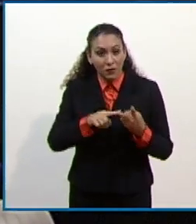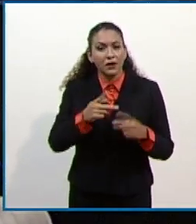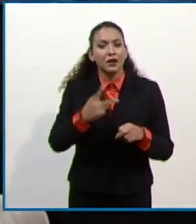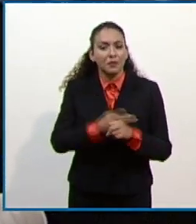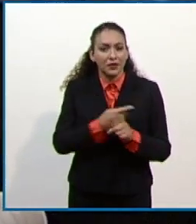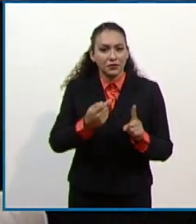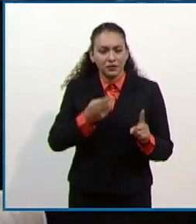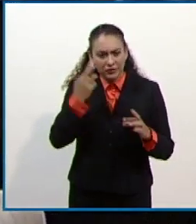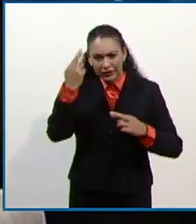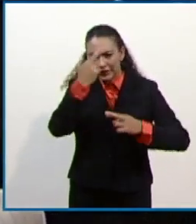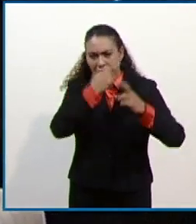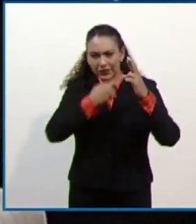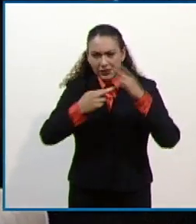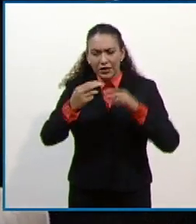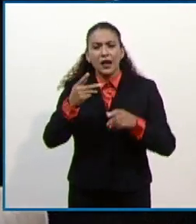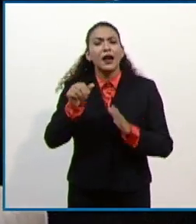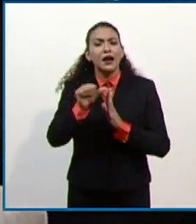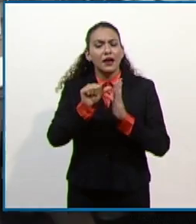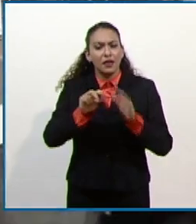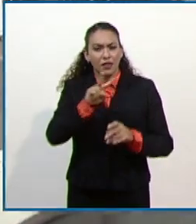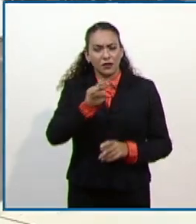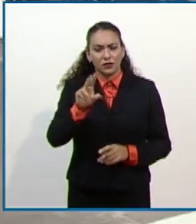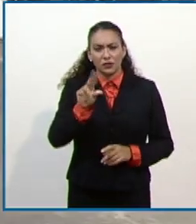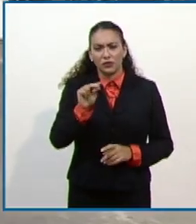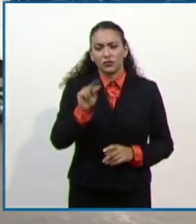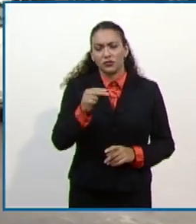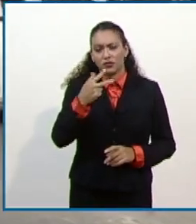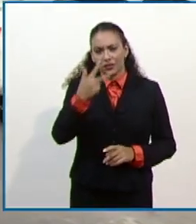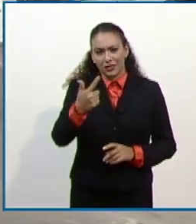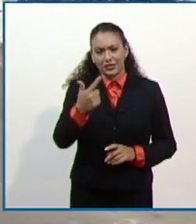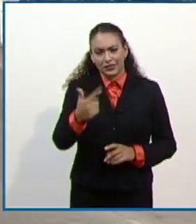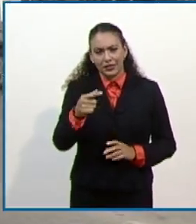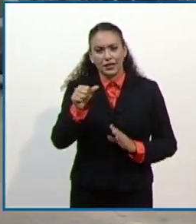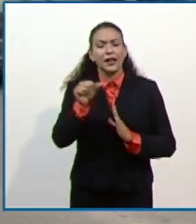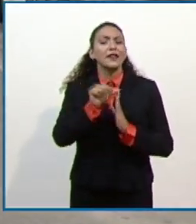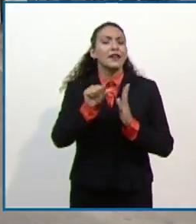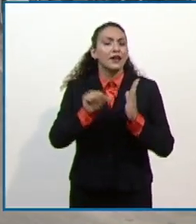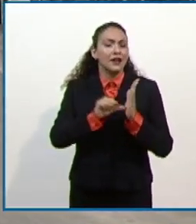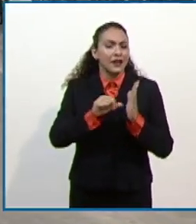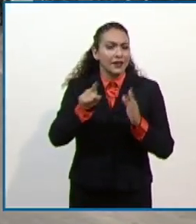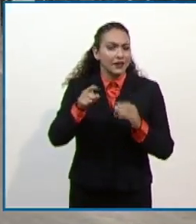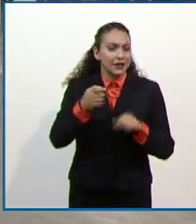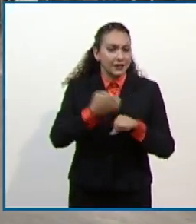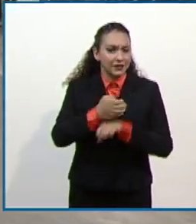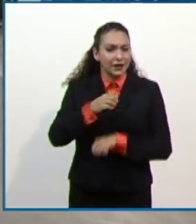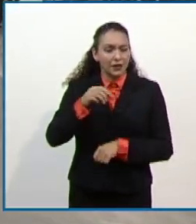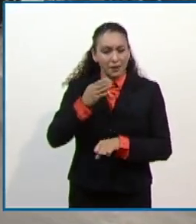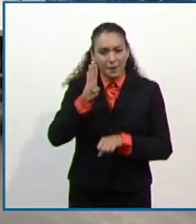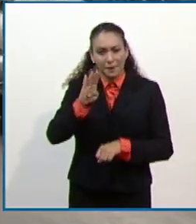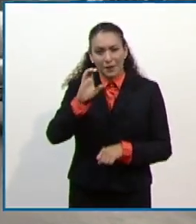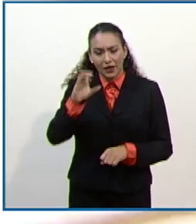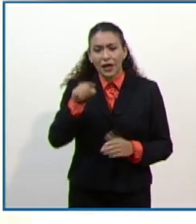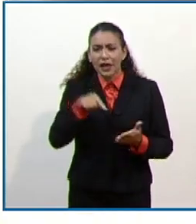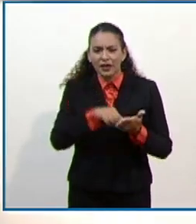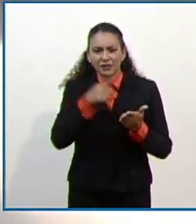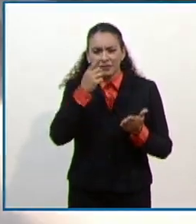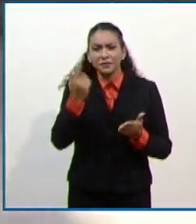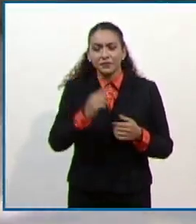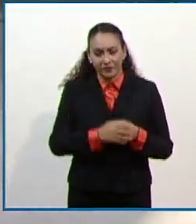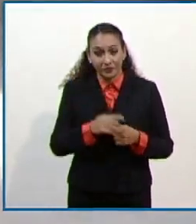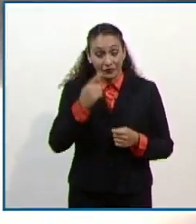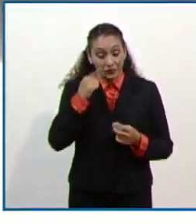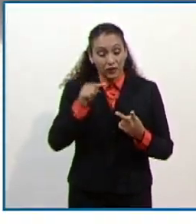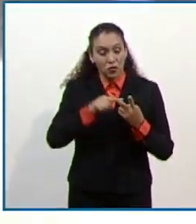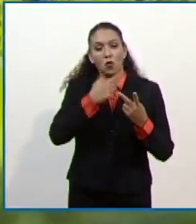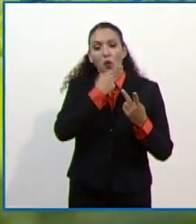la inconstitucionalidad del artículo 287 del Código Civil de Baja California, disposición que establecía que la muerte de uno de